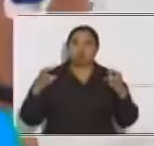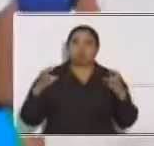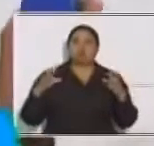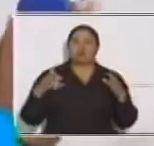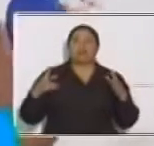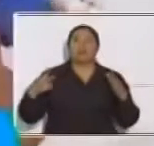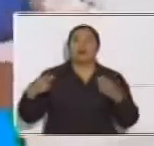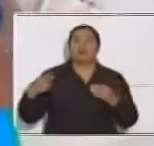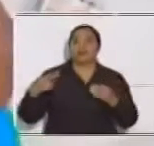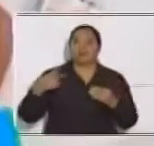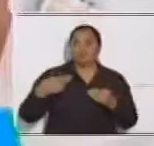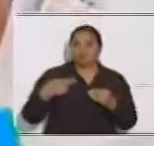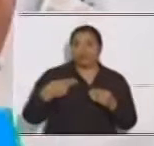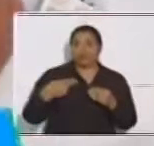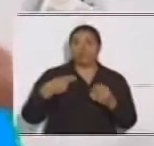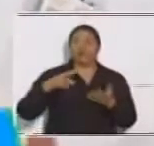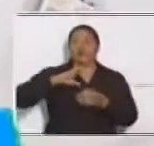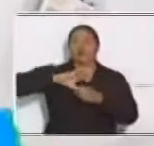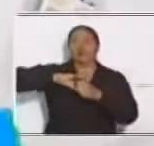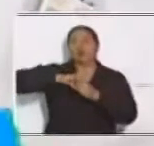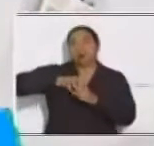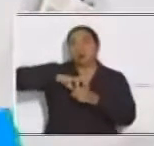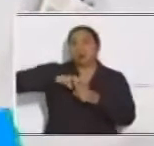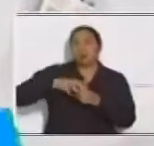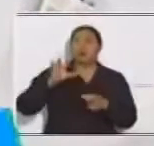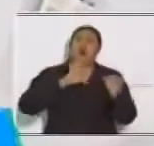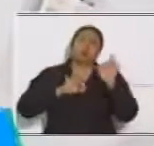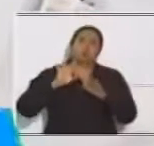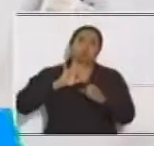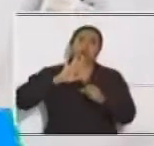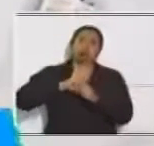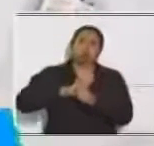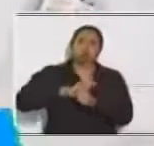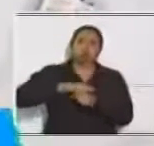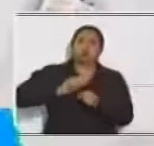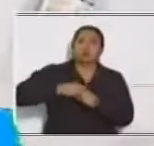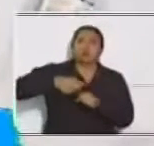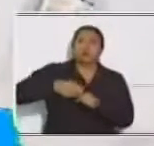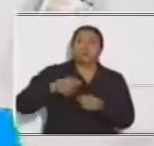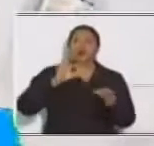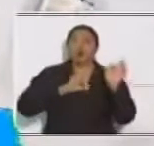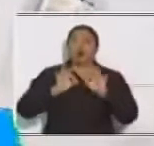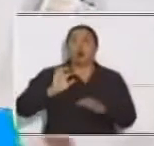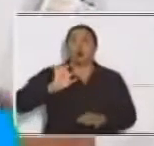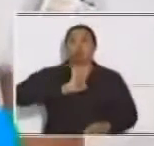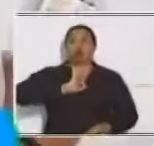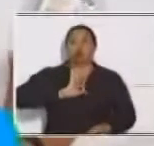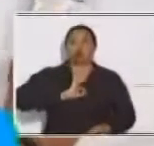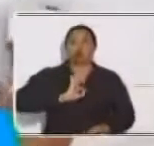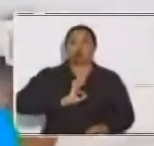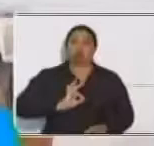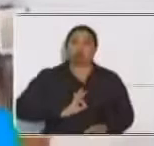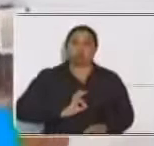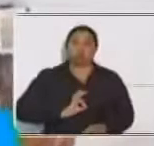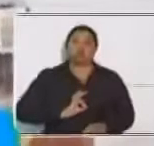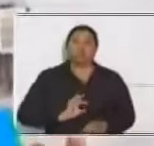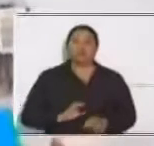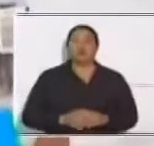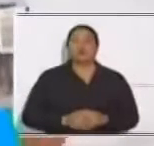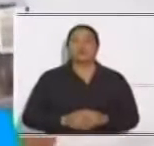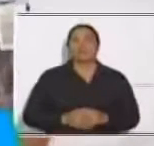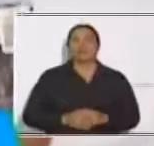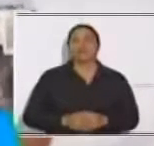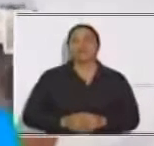tijera, unos tapones, pueden conseguir tapitas, lo que quieran, botones por ejemplo. Conseguí